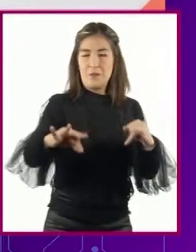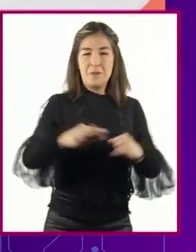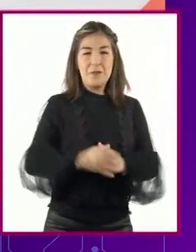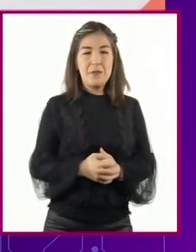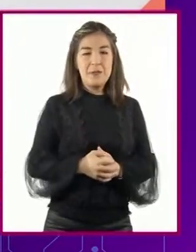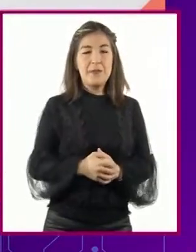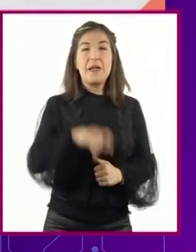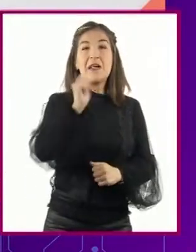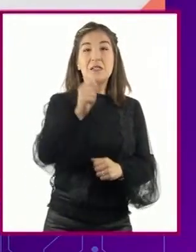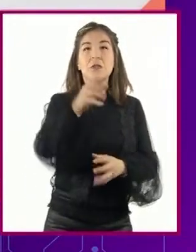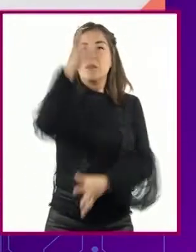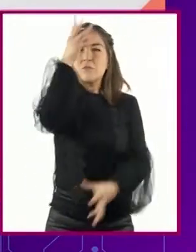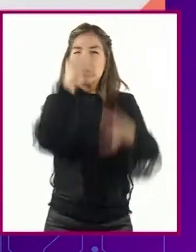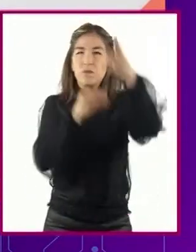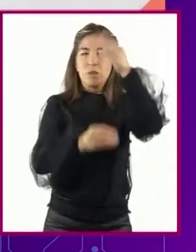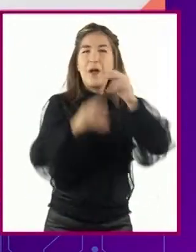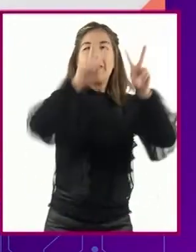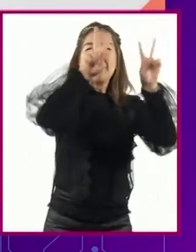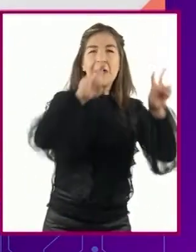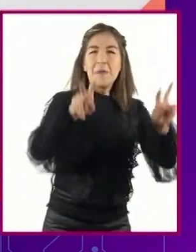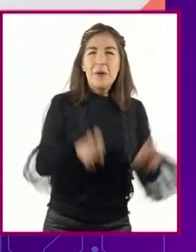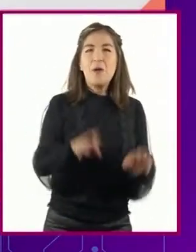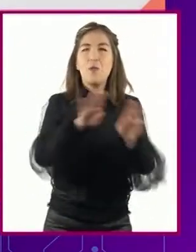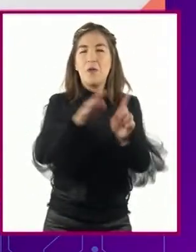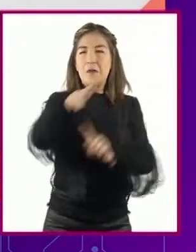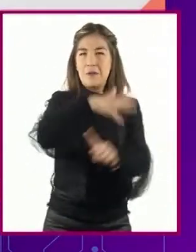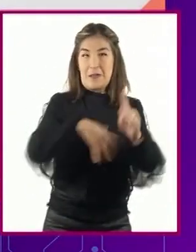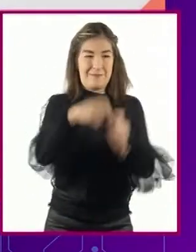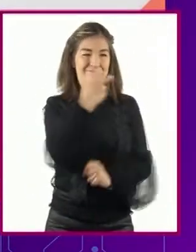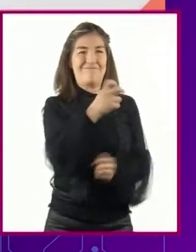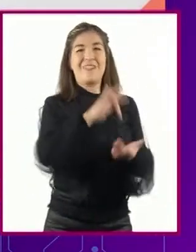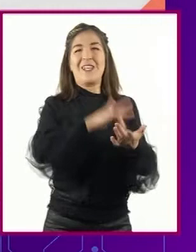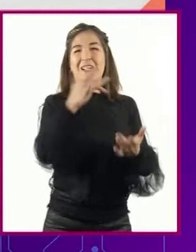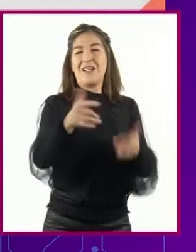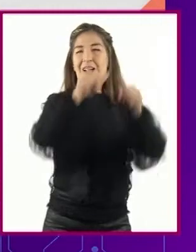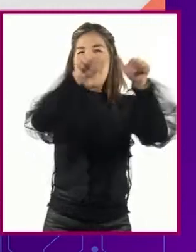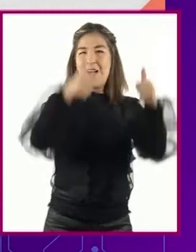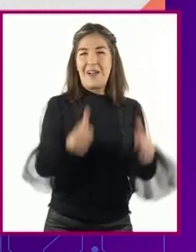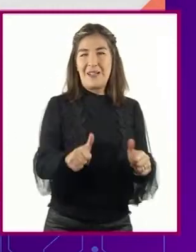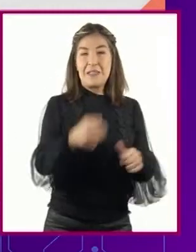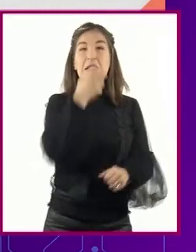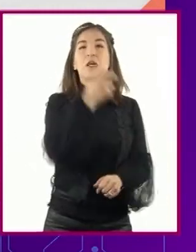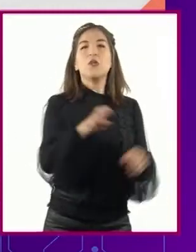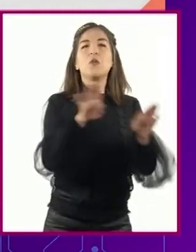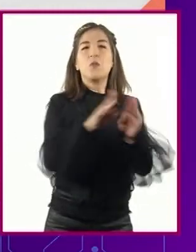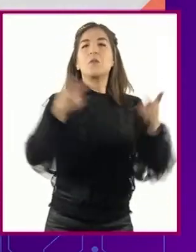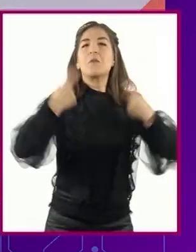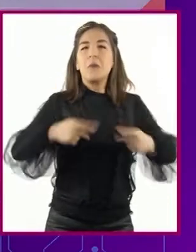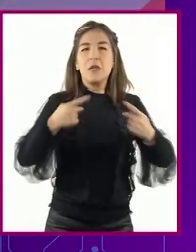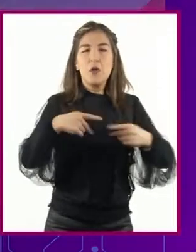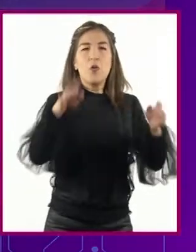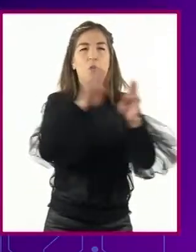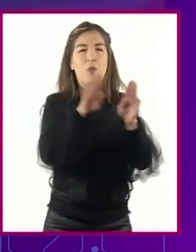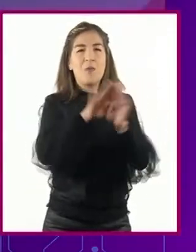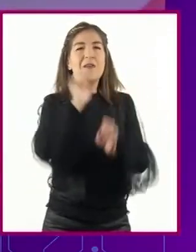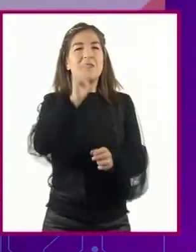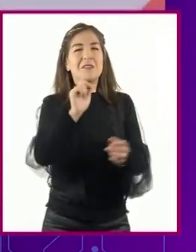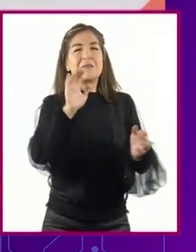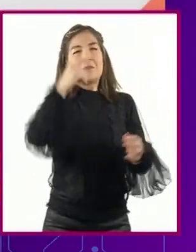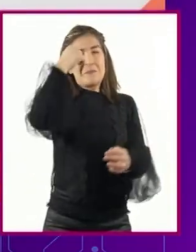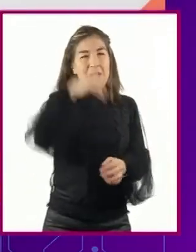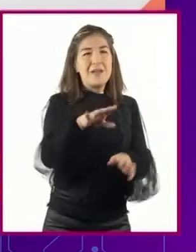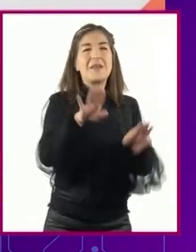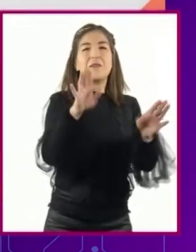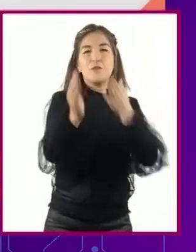conocimiento de muchos temas se da mediante el arte, permitiendo que la gente tuviera un acercamiento